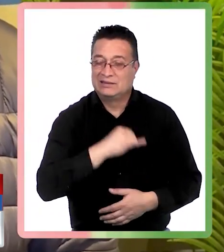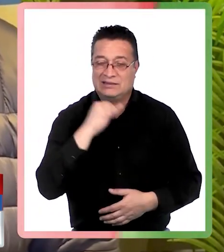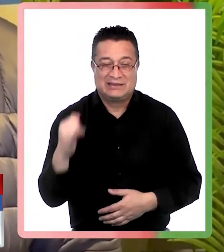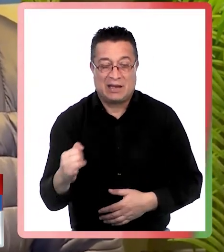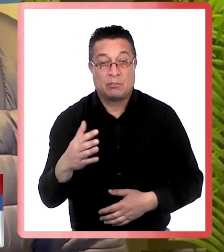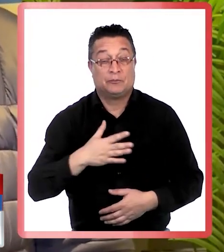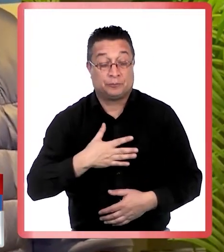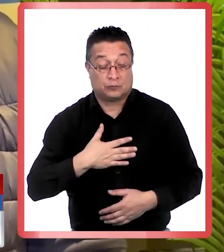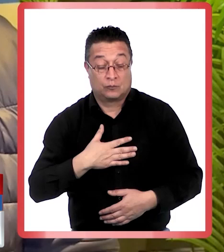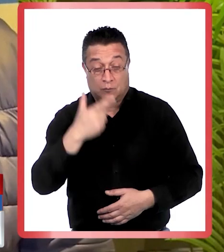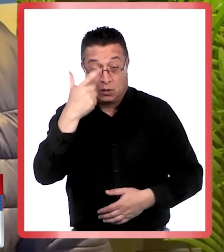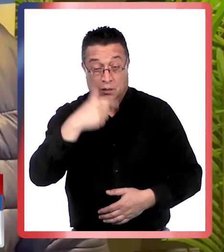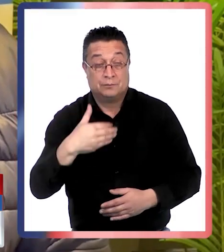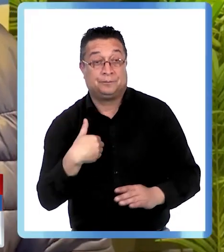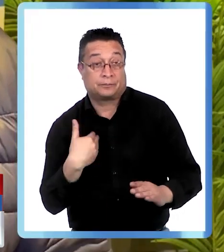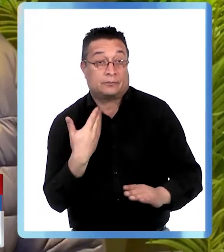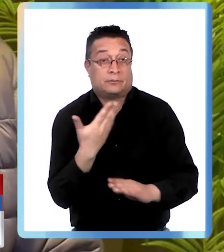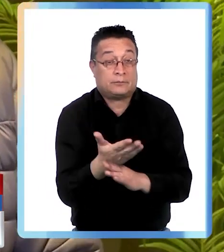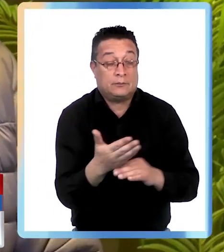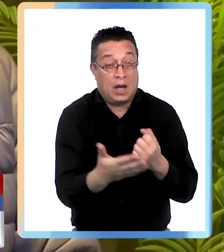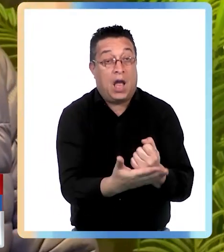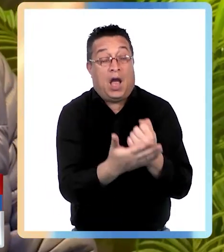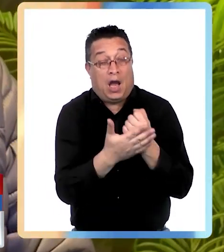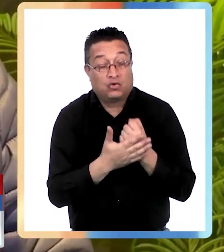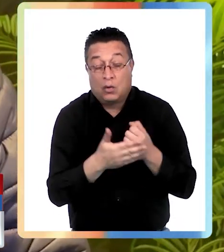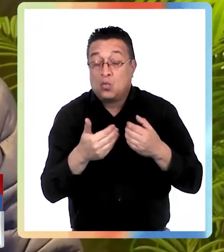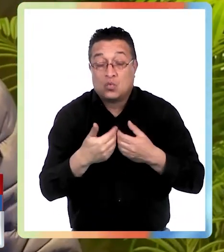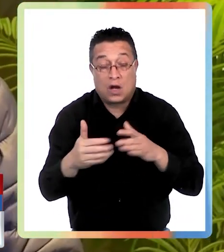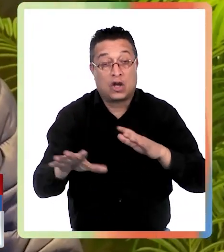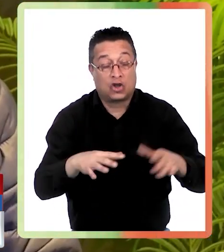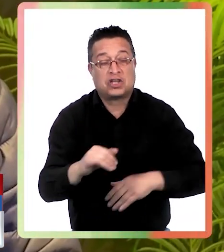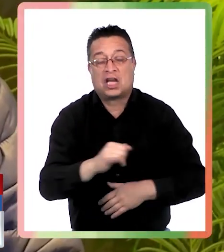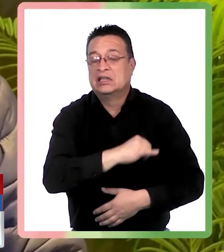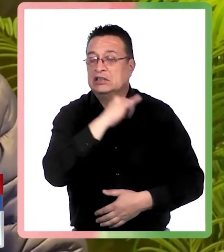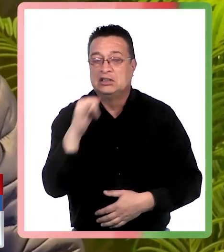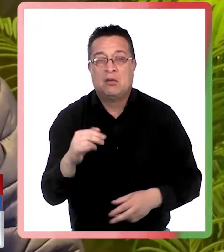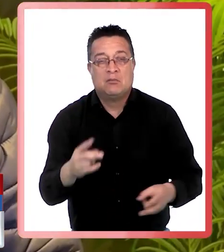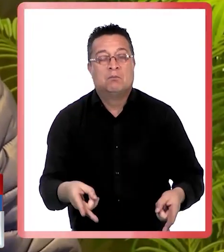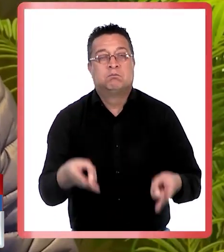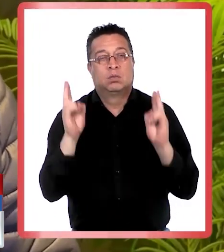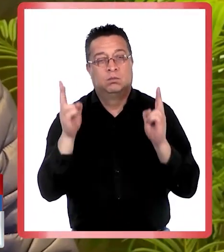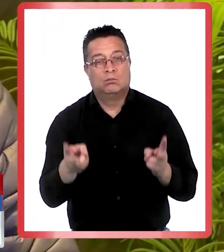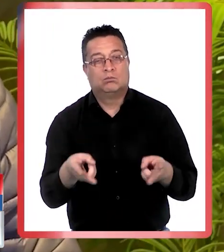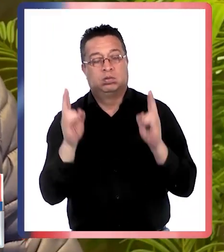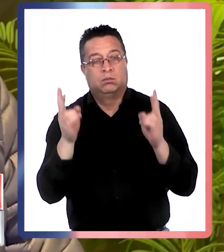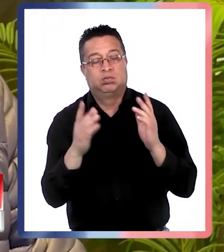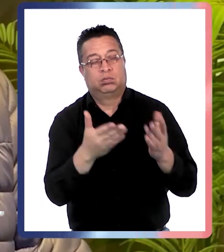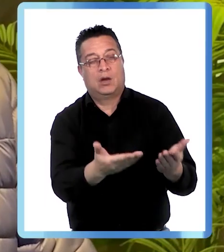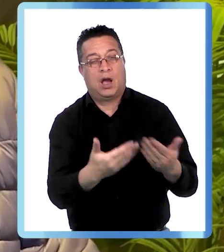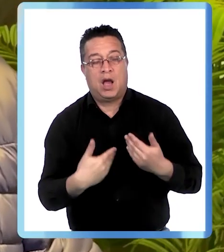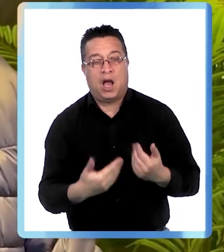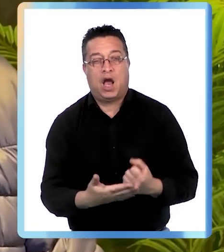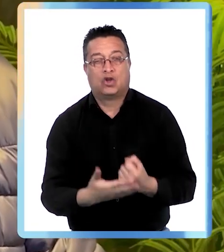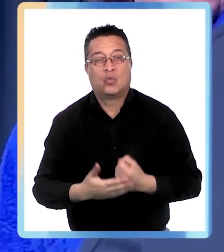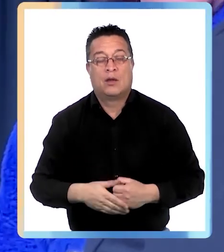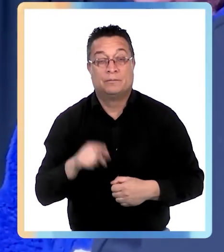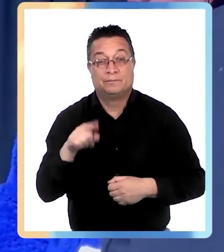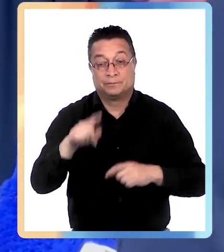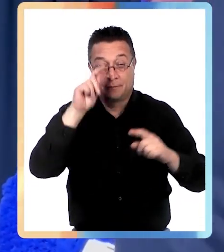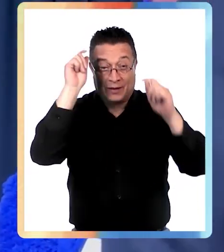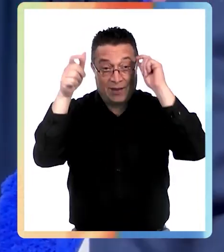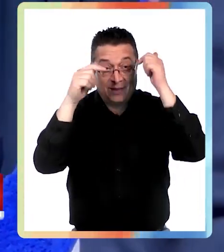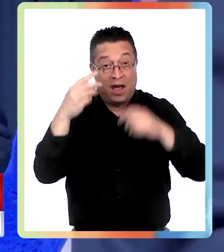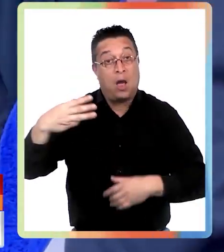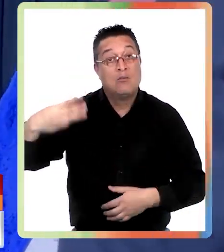siempre ellos cuando Nosotros hemos solicitado algú aporte alguna ayuda lo que sea siempre ha estado dispuesto a a proporcionarlo